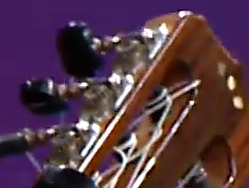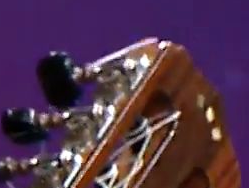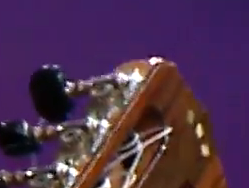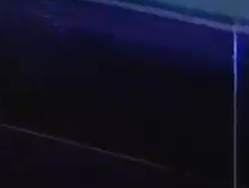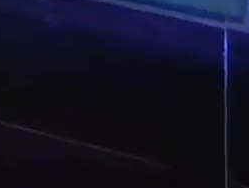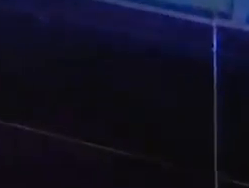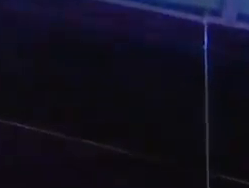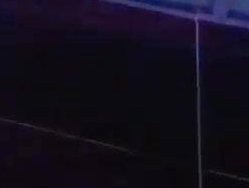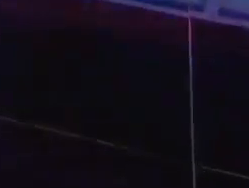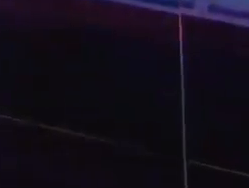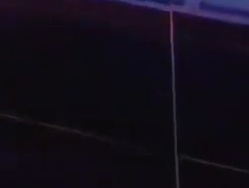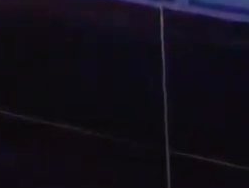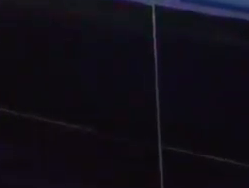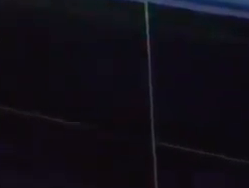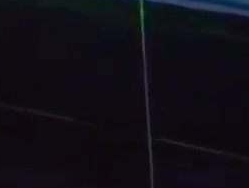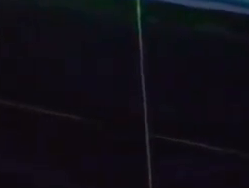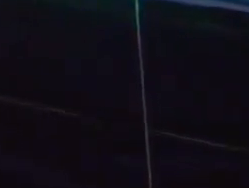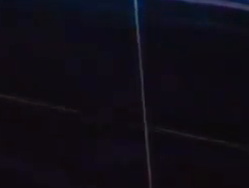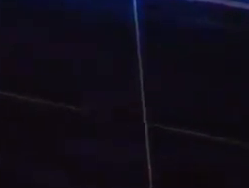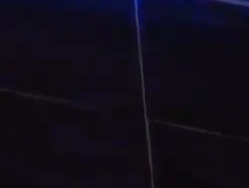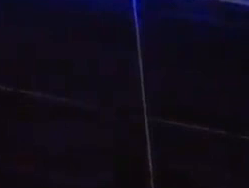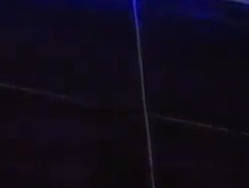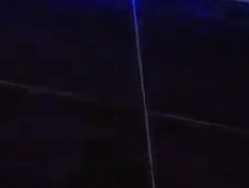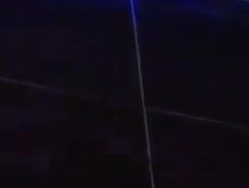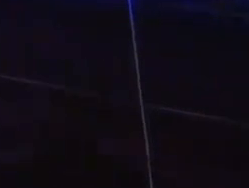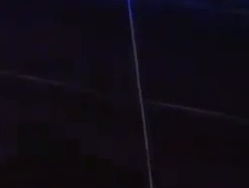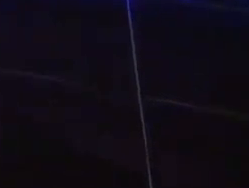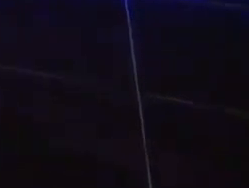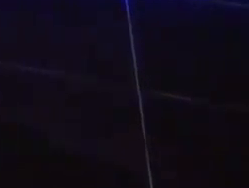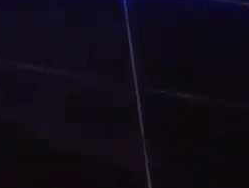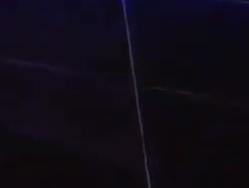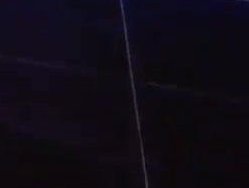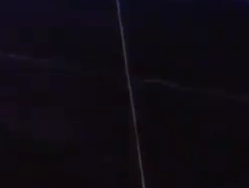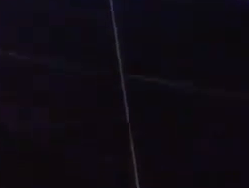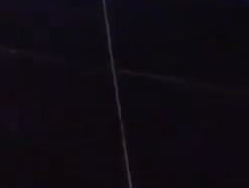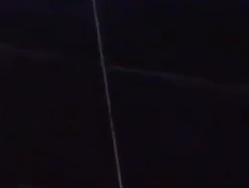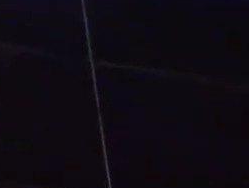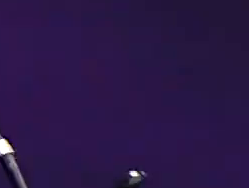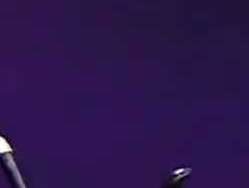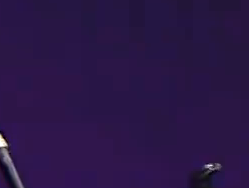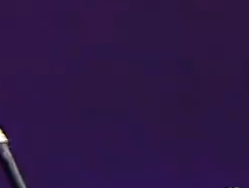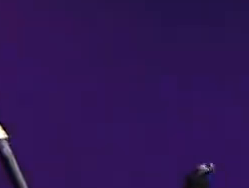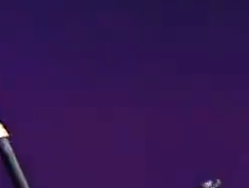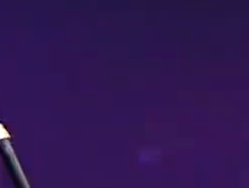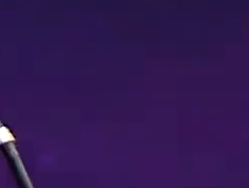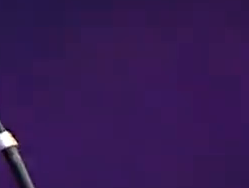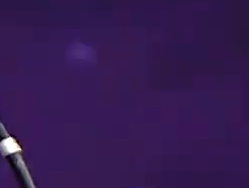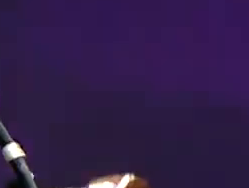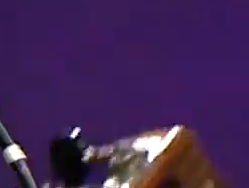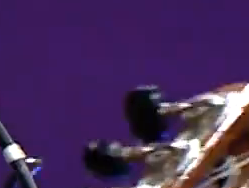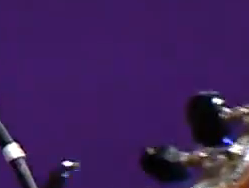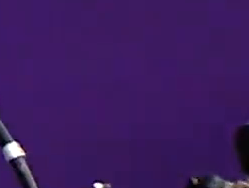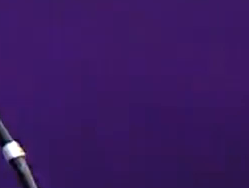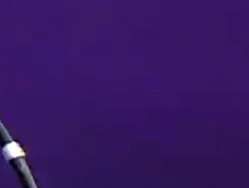fin del cuento sería no jugar. Prefiero ser el viento de